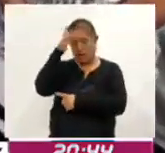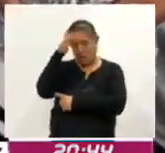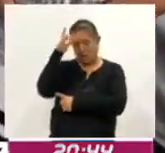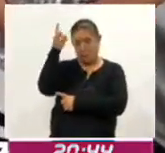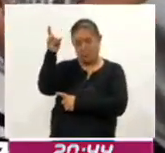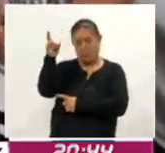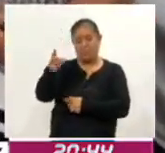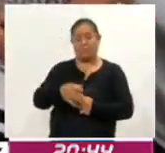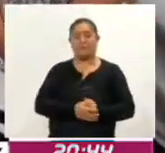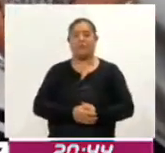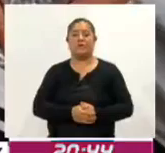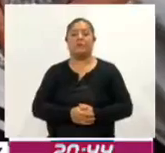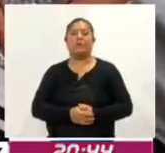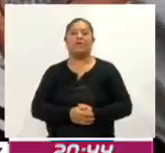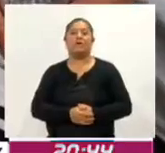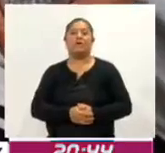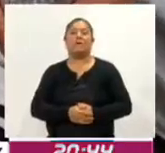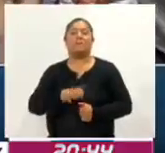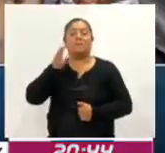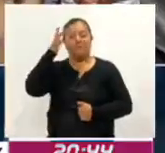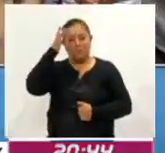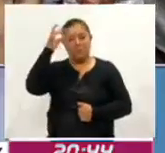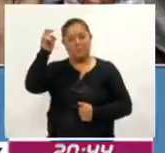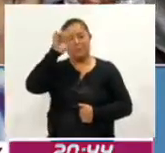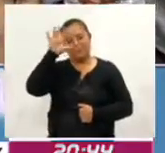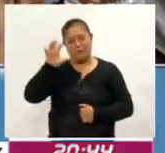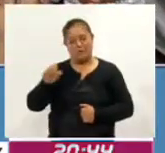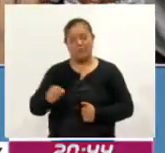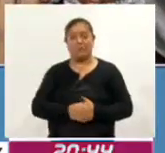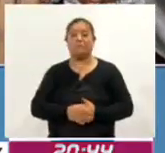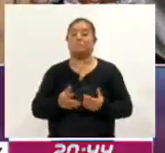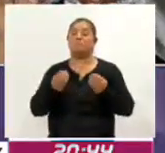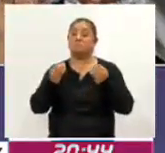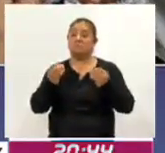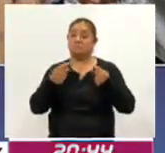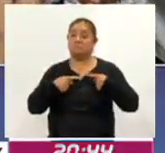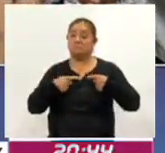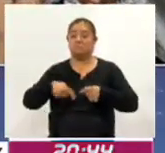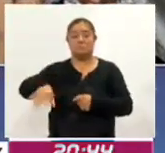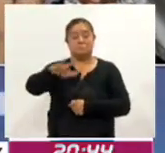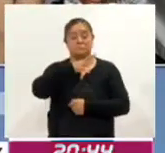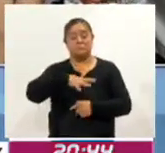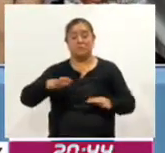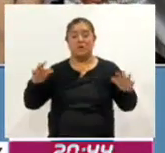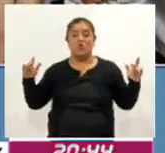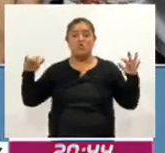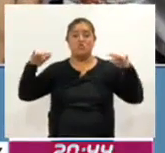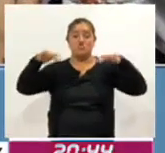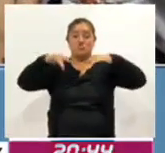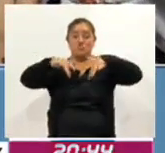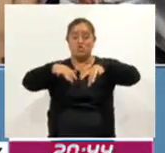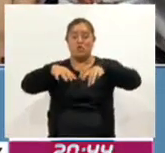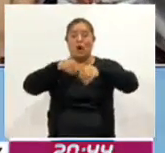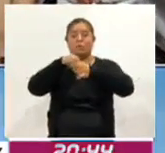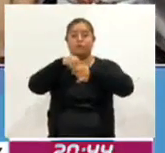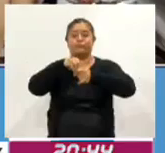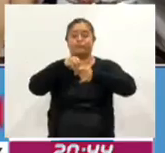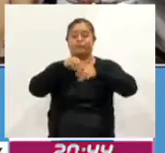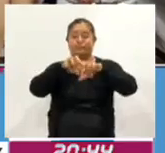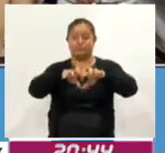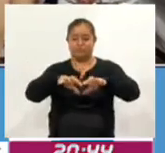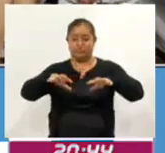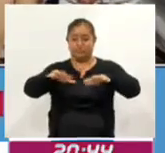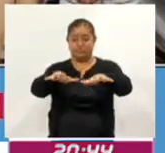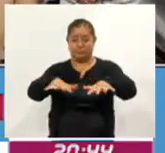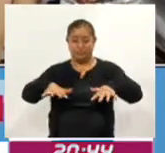este grupo, pues la verdad es que varias personas, cientos de familias tlaxcaltecas y de vecinos, pues de diferentes